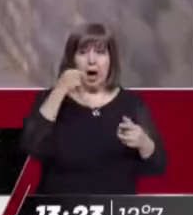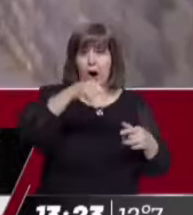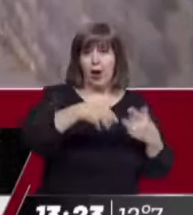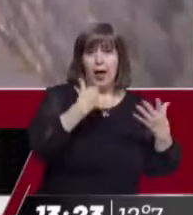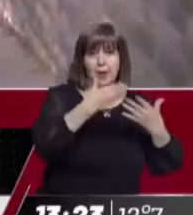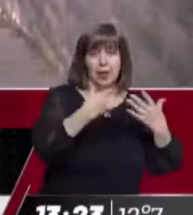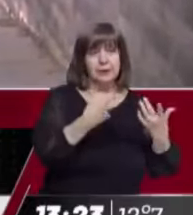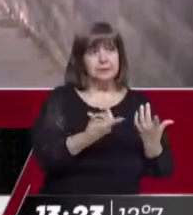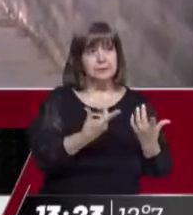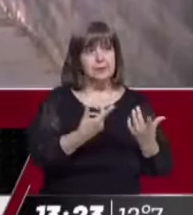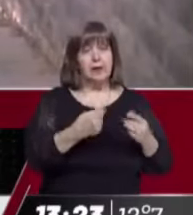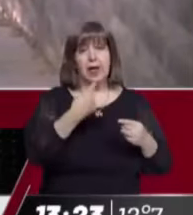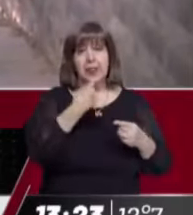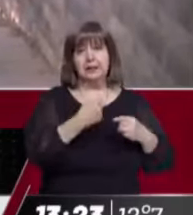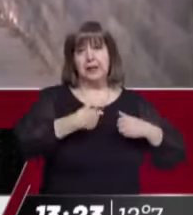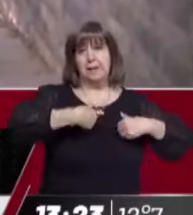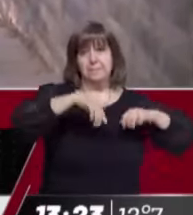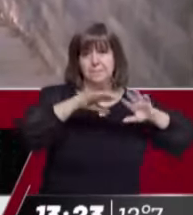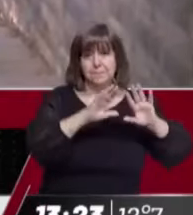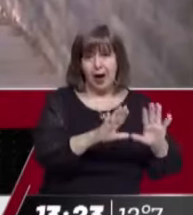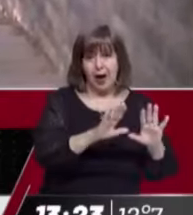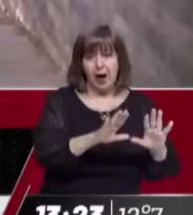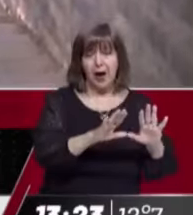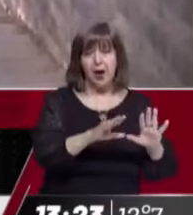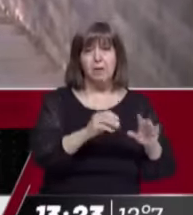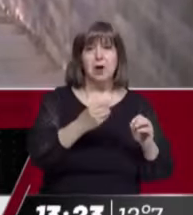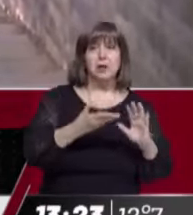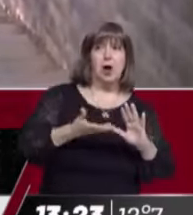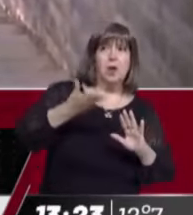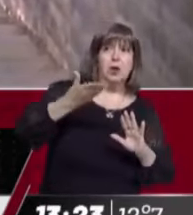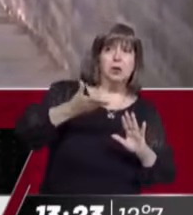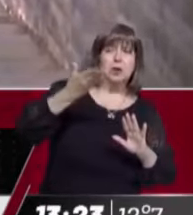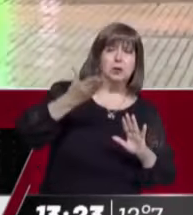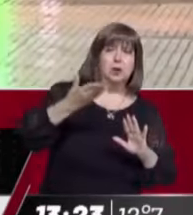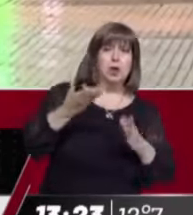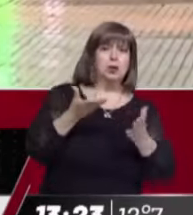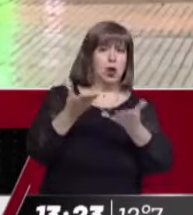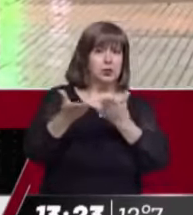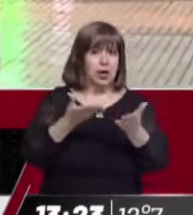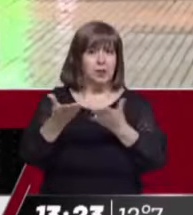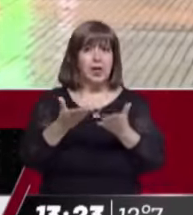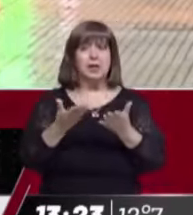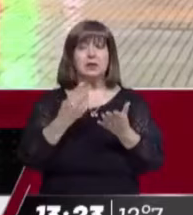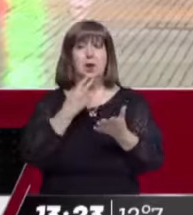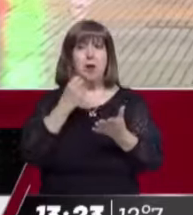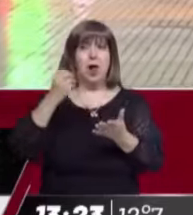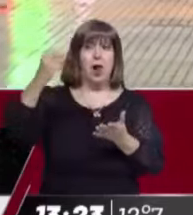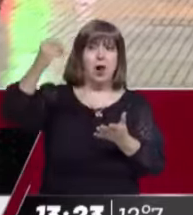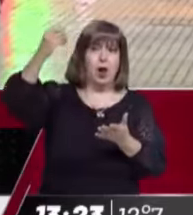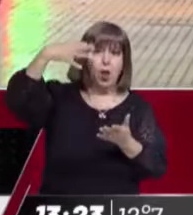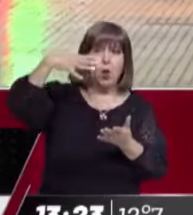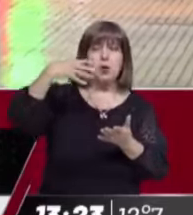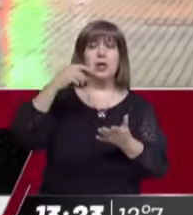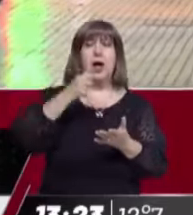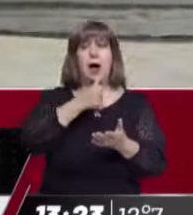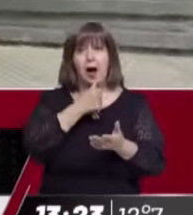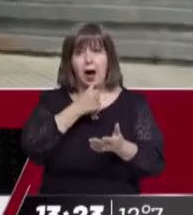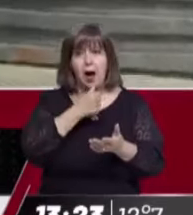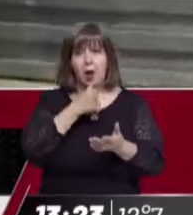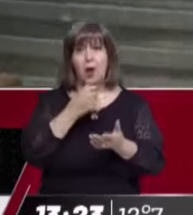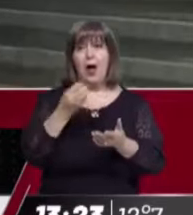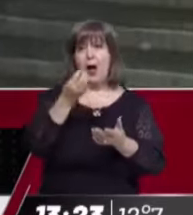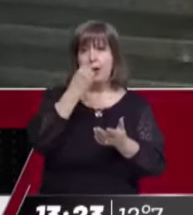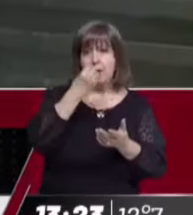que hay que parar. Estamos viendo los aumentos que hemos tenido en todos los servicios, lo que hemos tenido en la luz, en agua, en